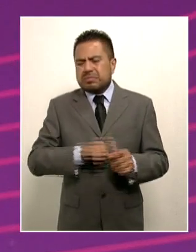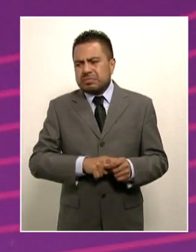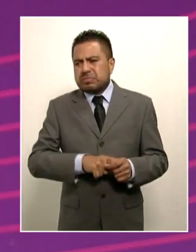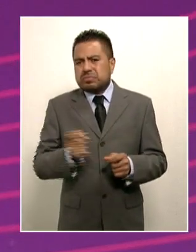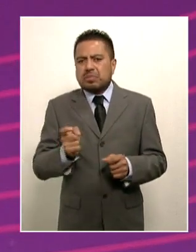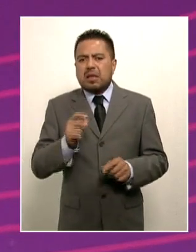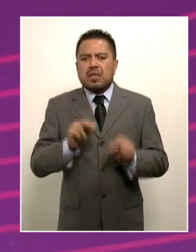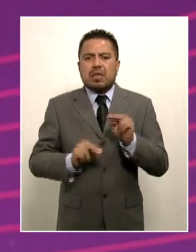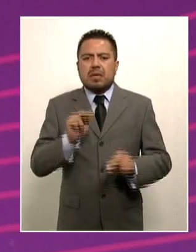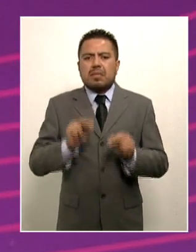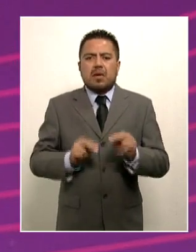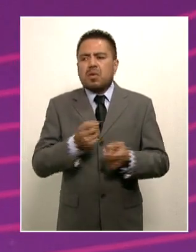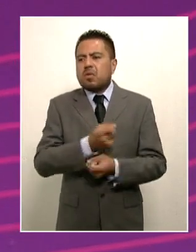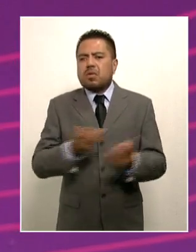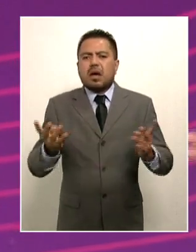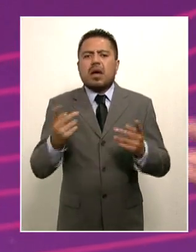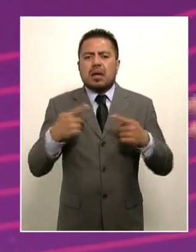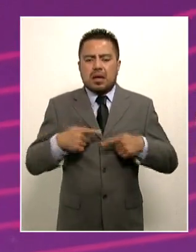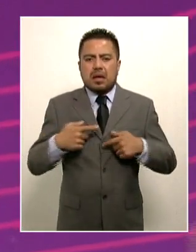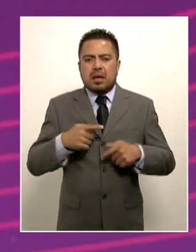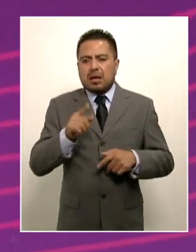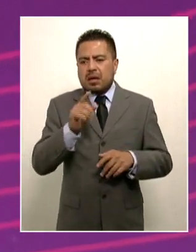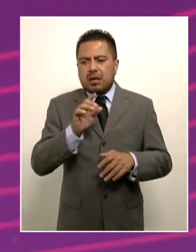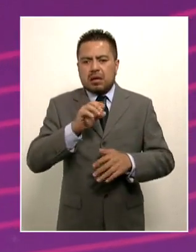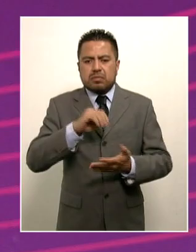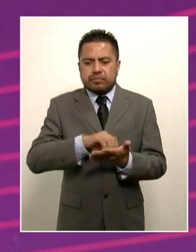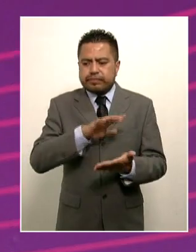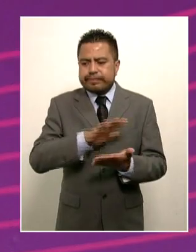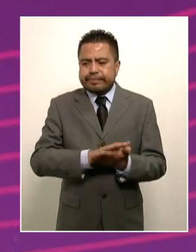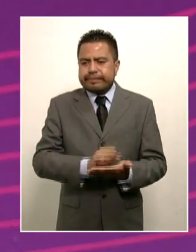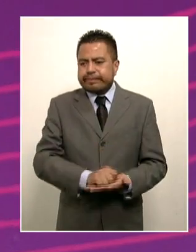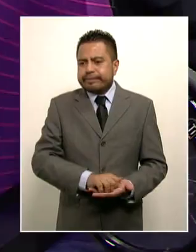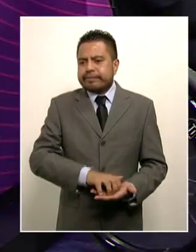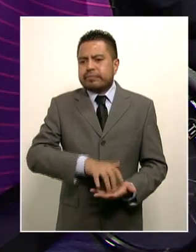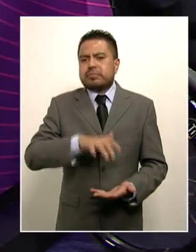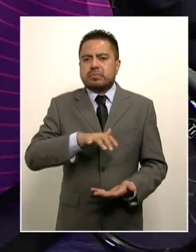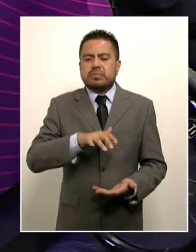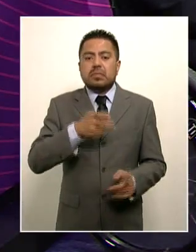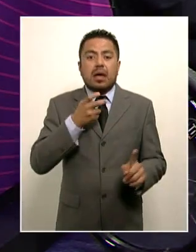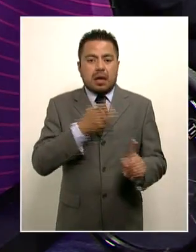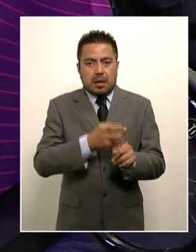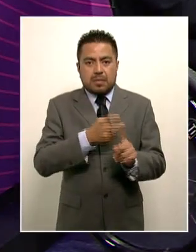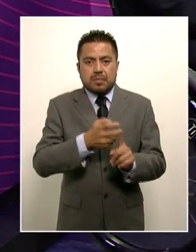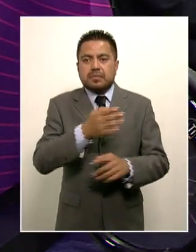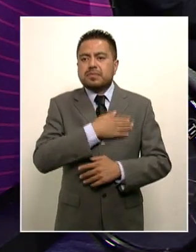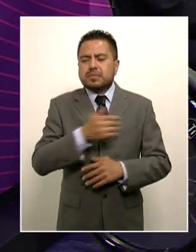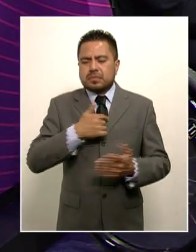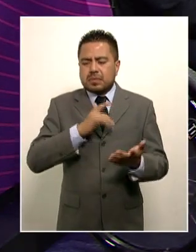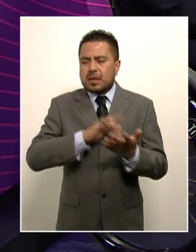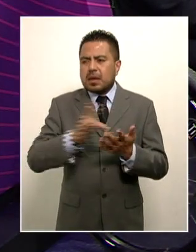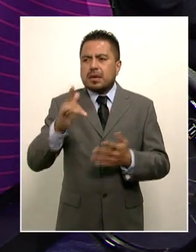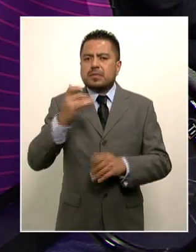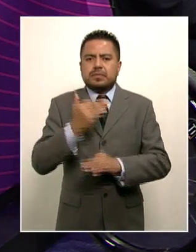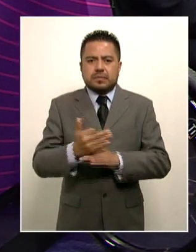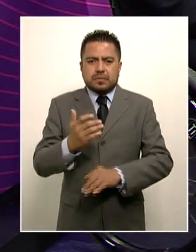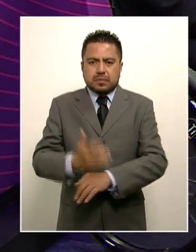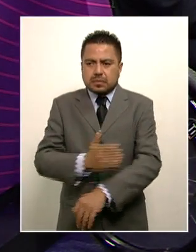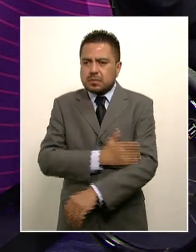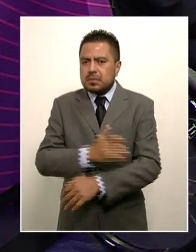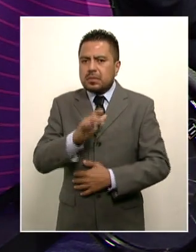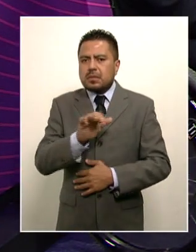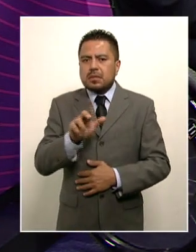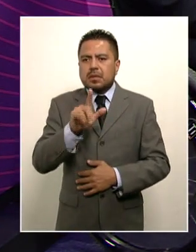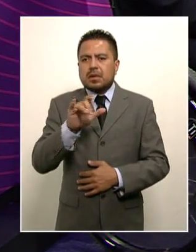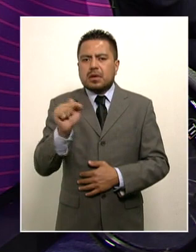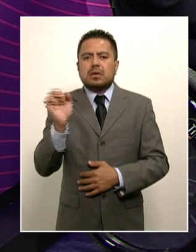excluido, dependiendo de cuántas características vas acumulando, ¿no? Exacto, sí. Y bueno, te agradezco mucho que estés aquí, Carlos,